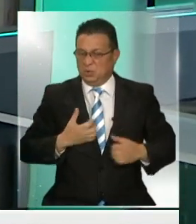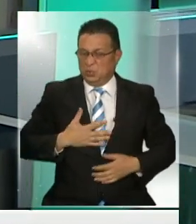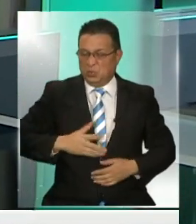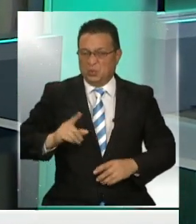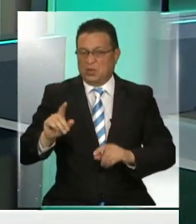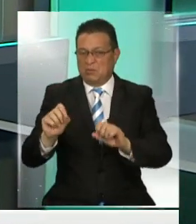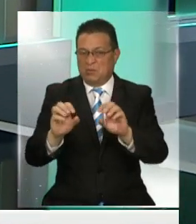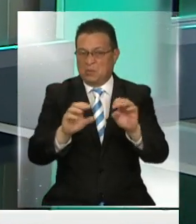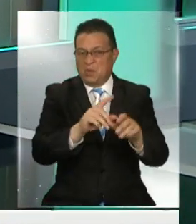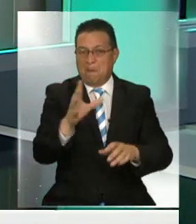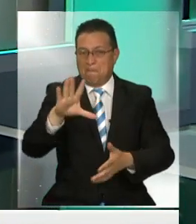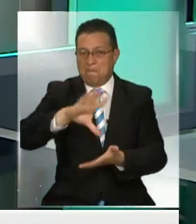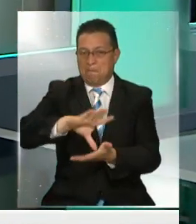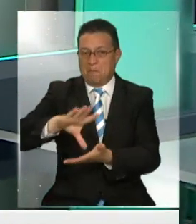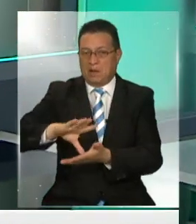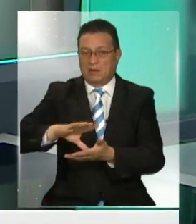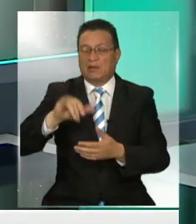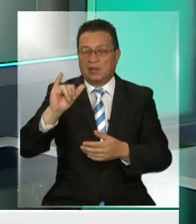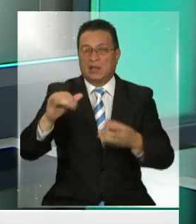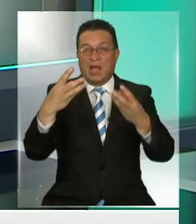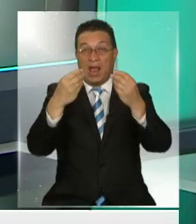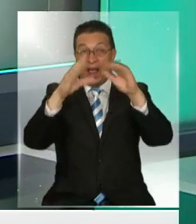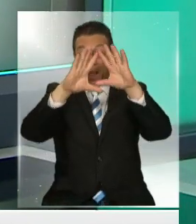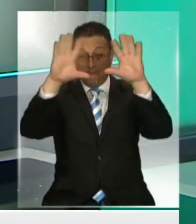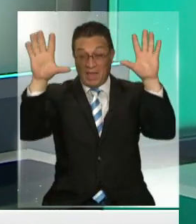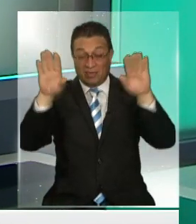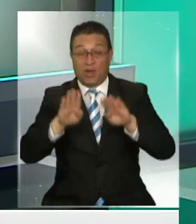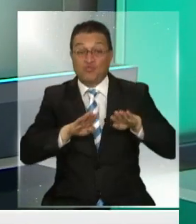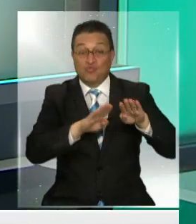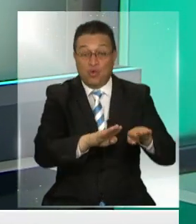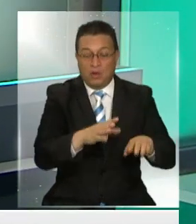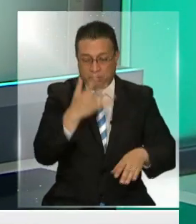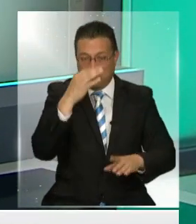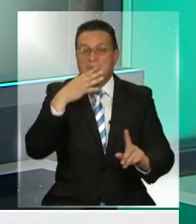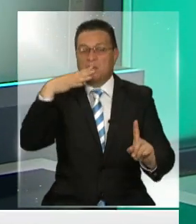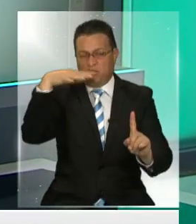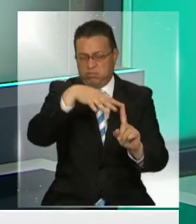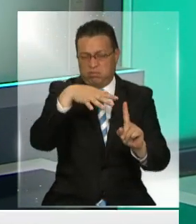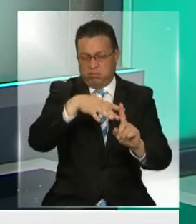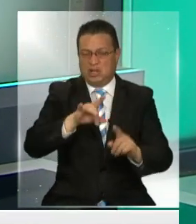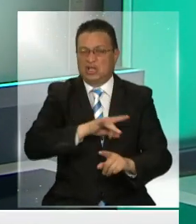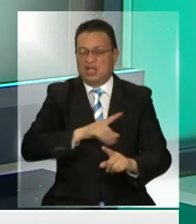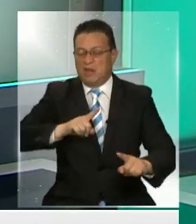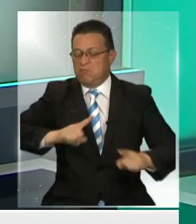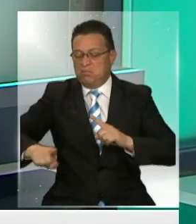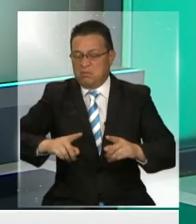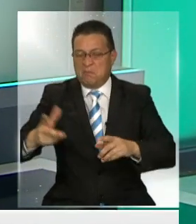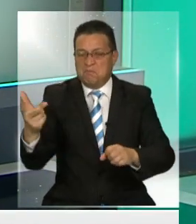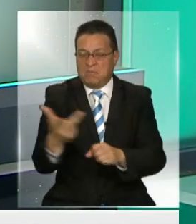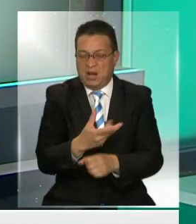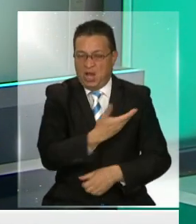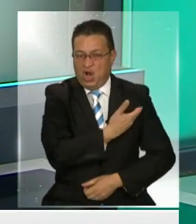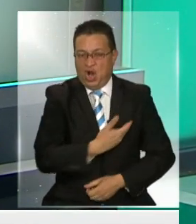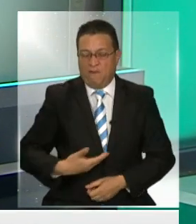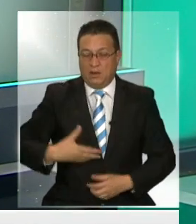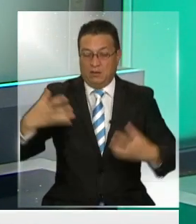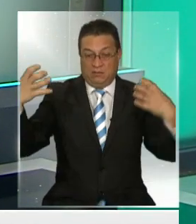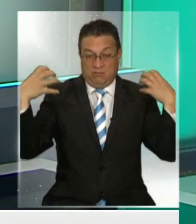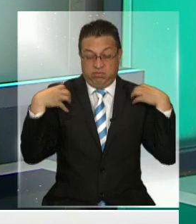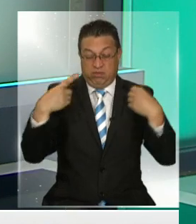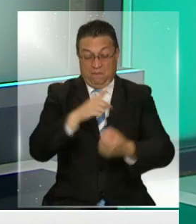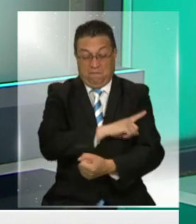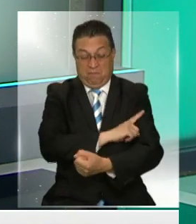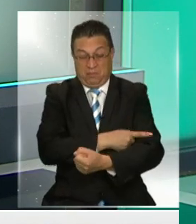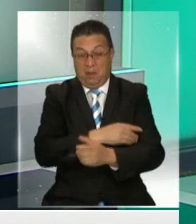países sino también a los ambientalistas hubo críticas a la gestión de chile y el gobierno responsabilizó a las potencias más